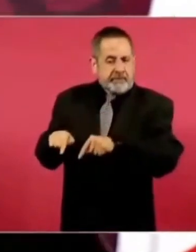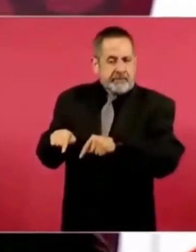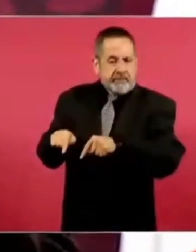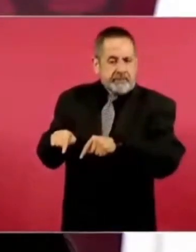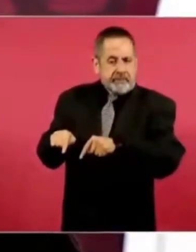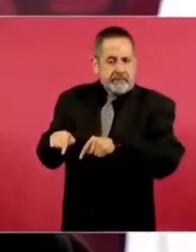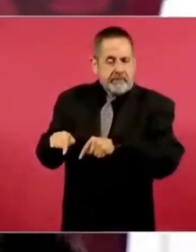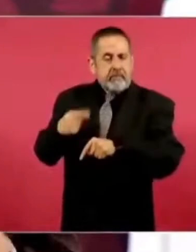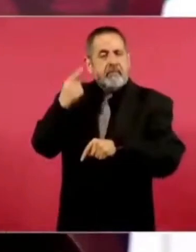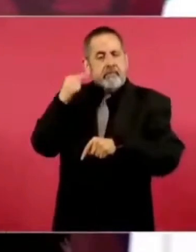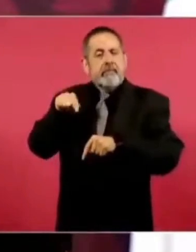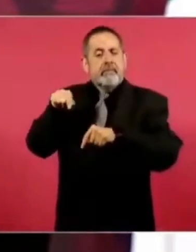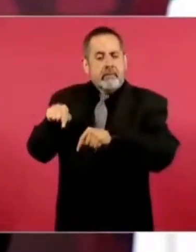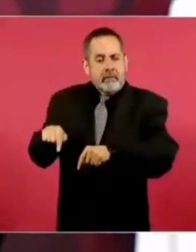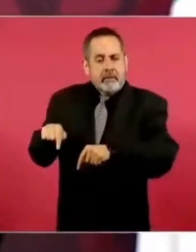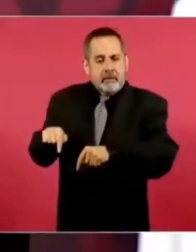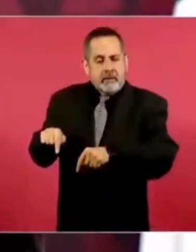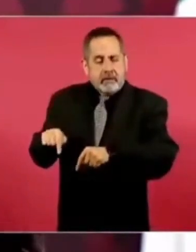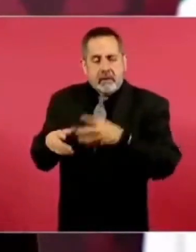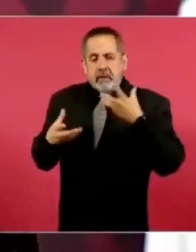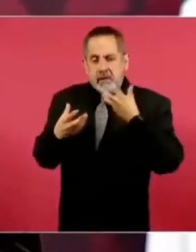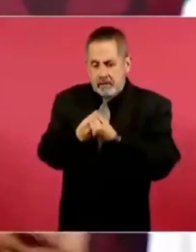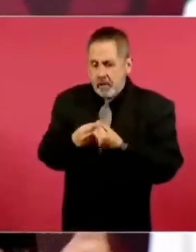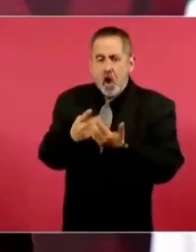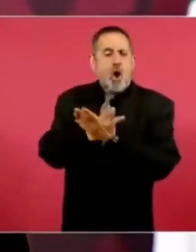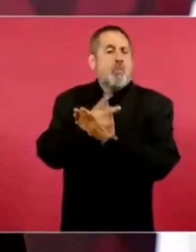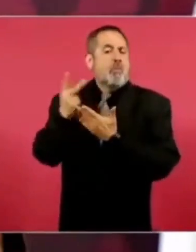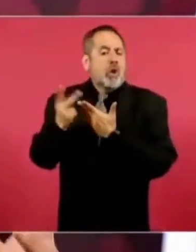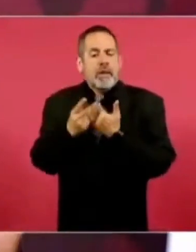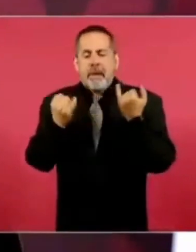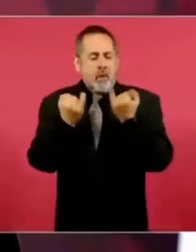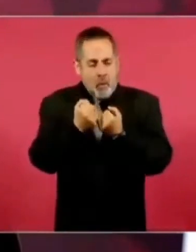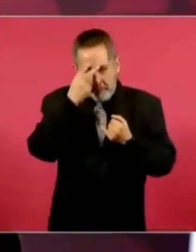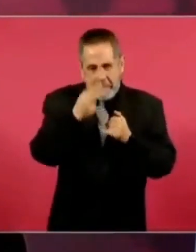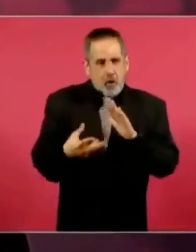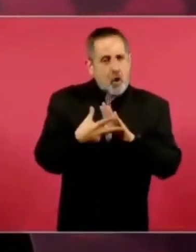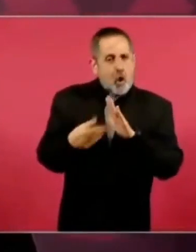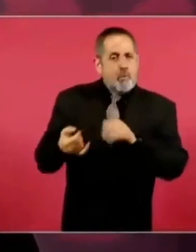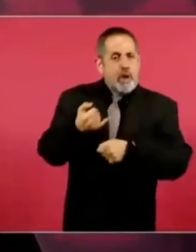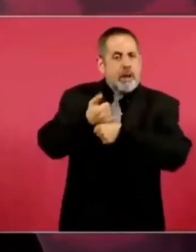para que podamos aplicar programas